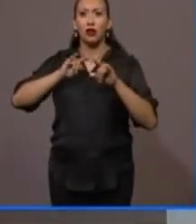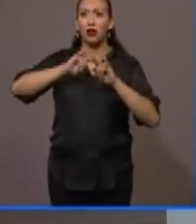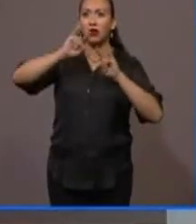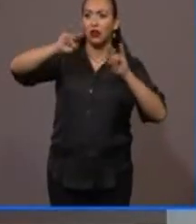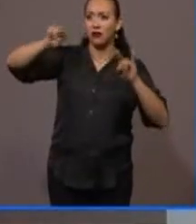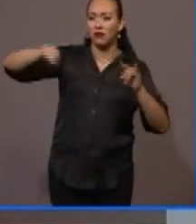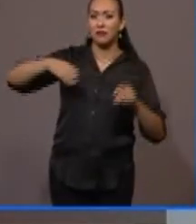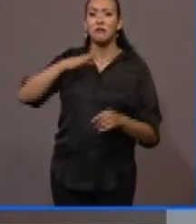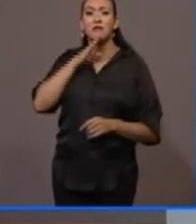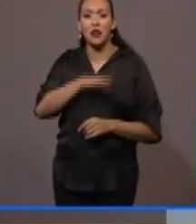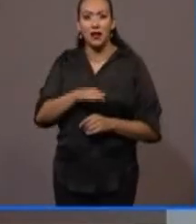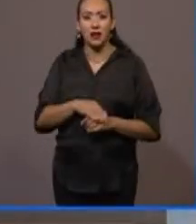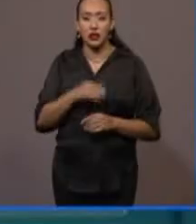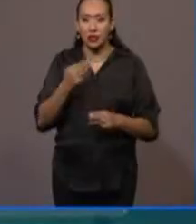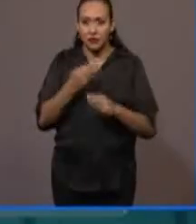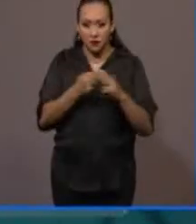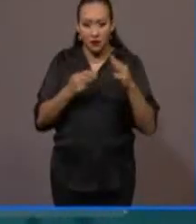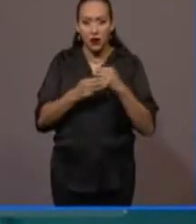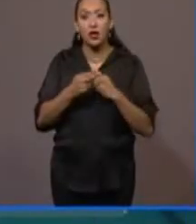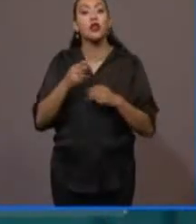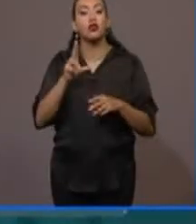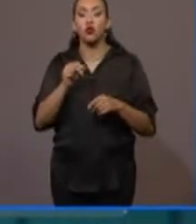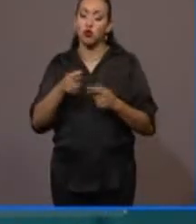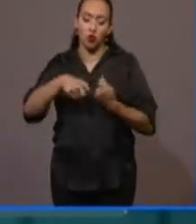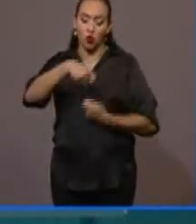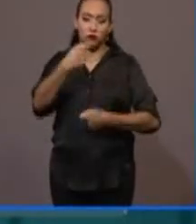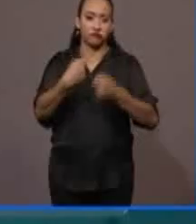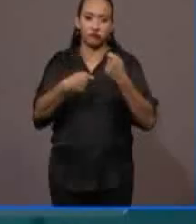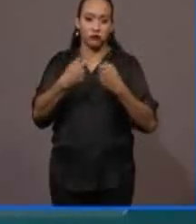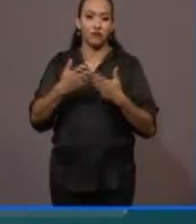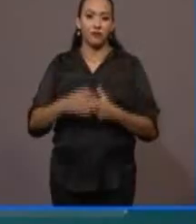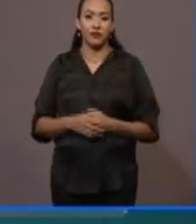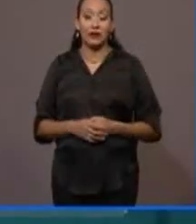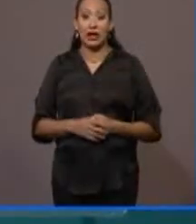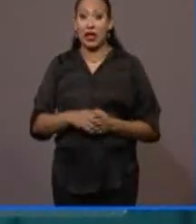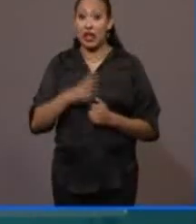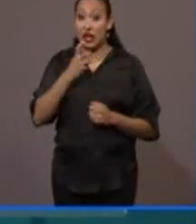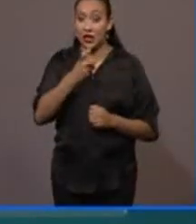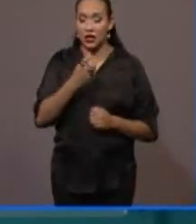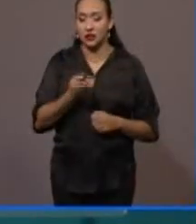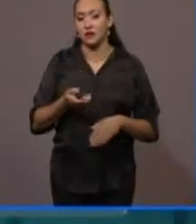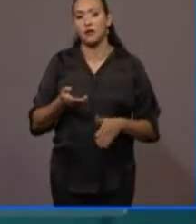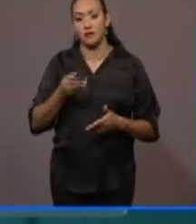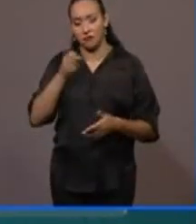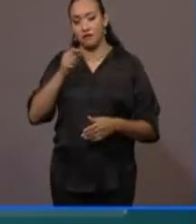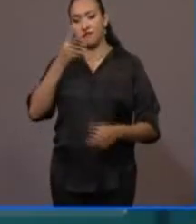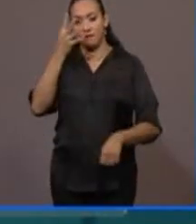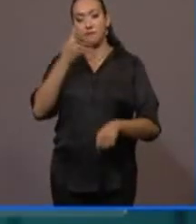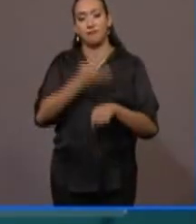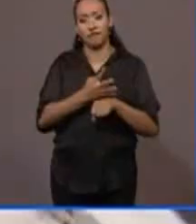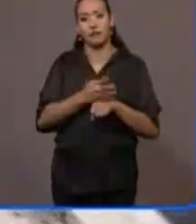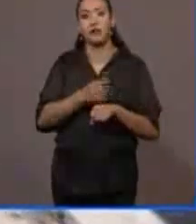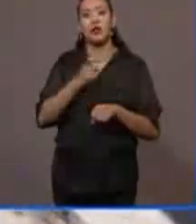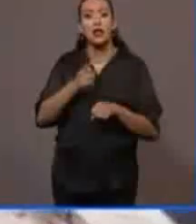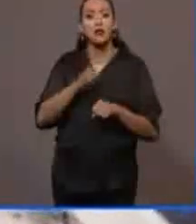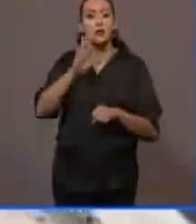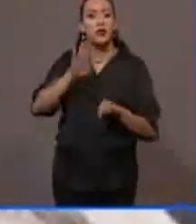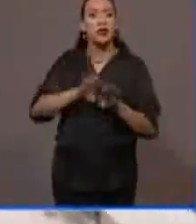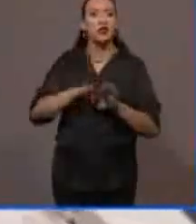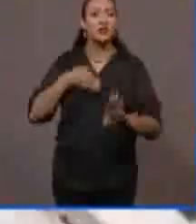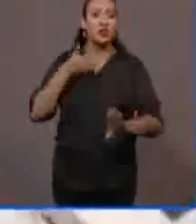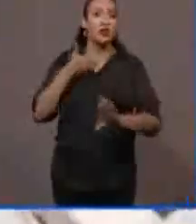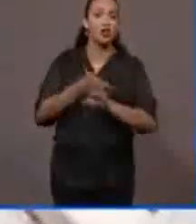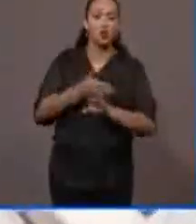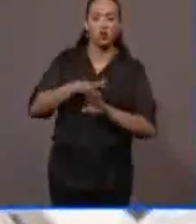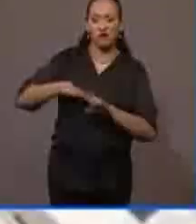que además fue elaborada con materiales no reciclables. Esta conducta, señaló la Sala, también presentó o representó una vulneración a la